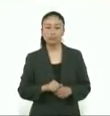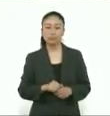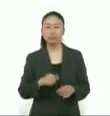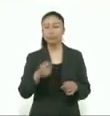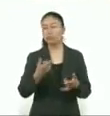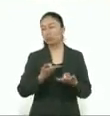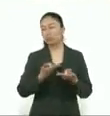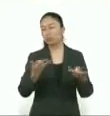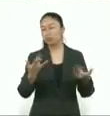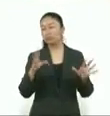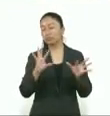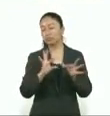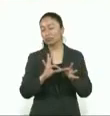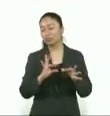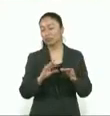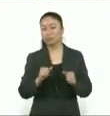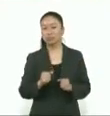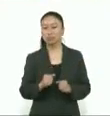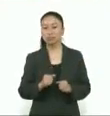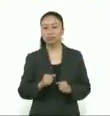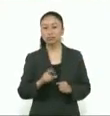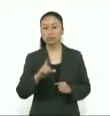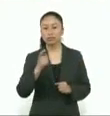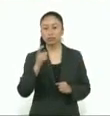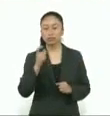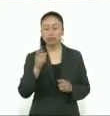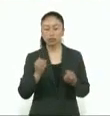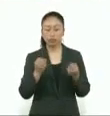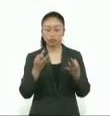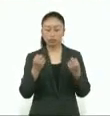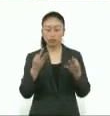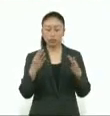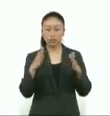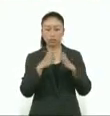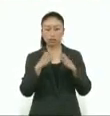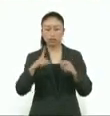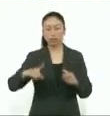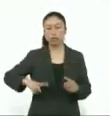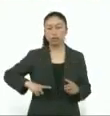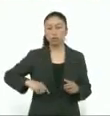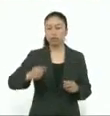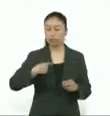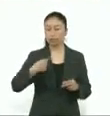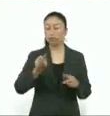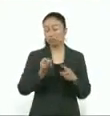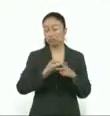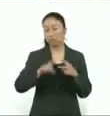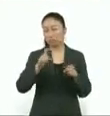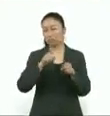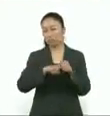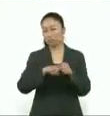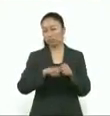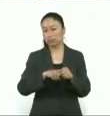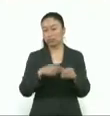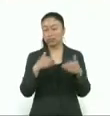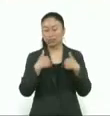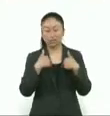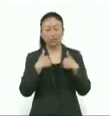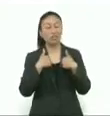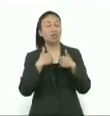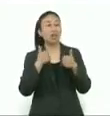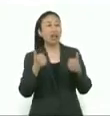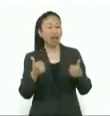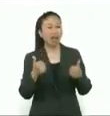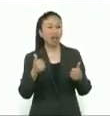anécdota, la oficina de la Casa de Gobierno, entendí lo que era todo el poder de